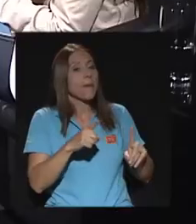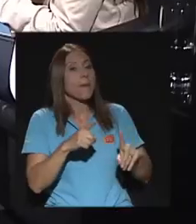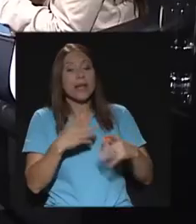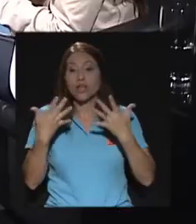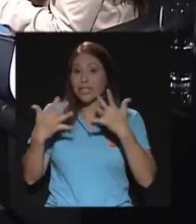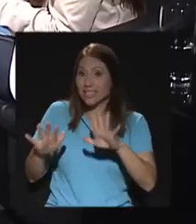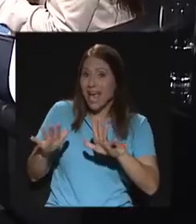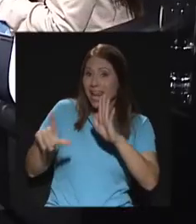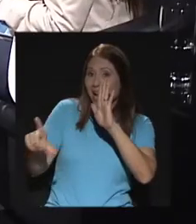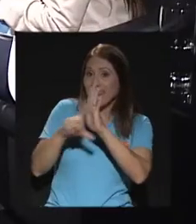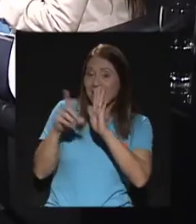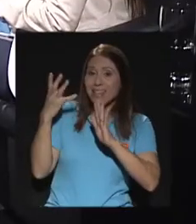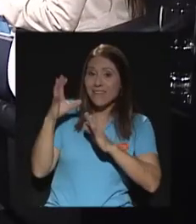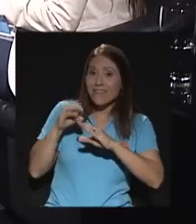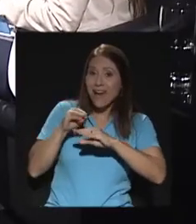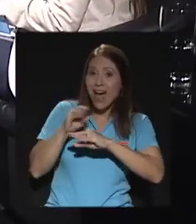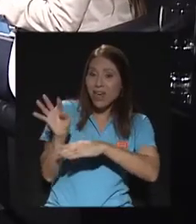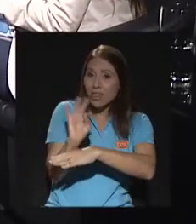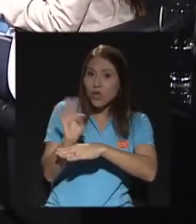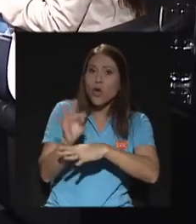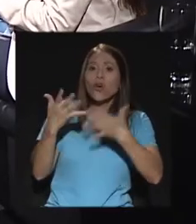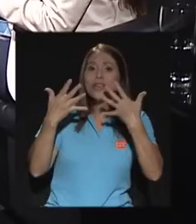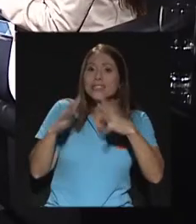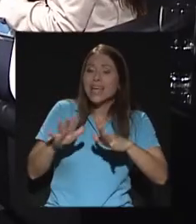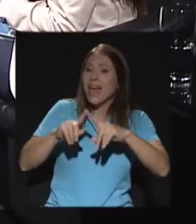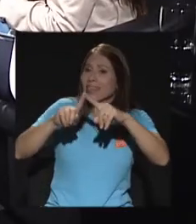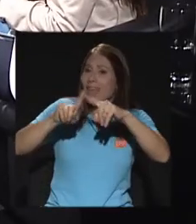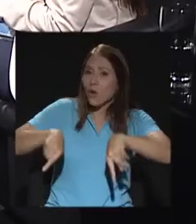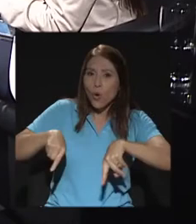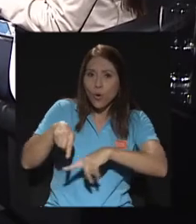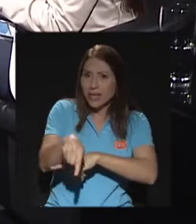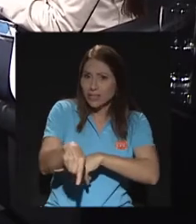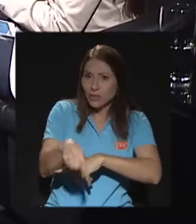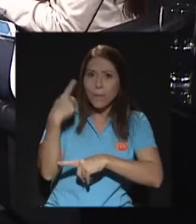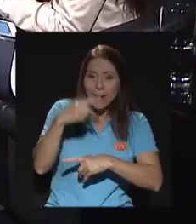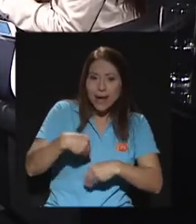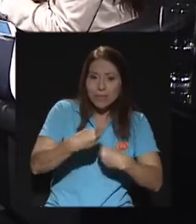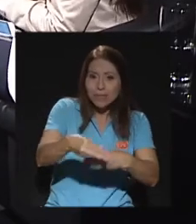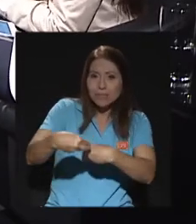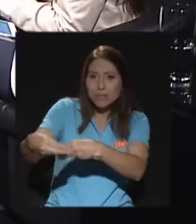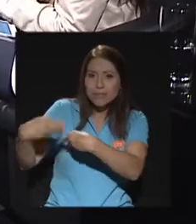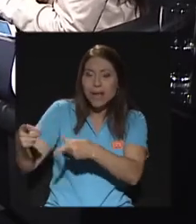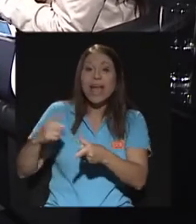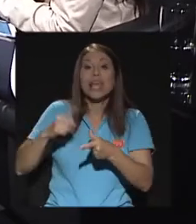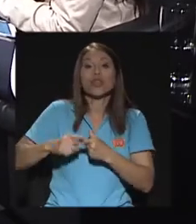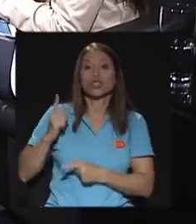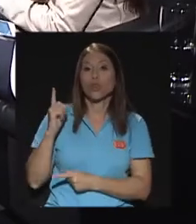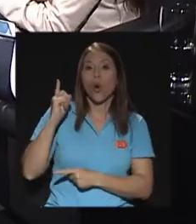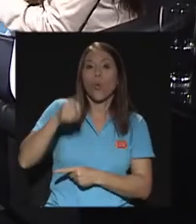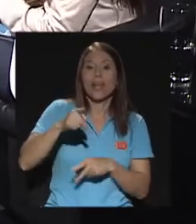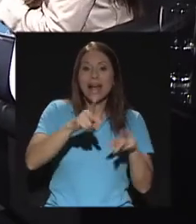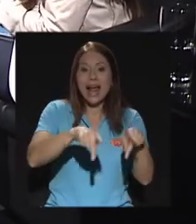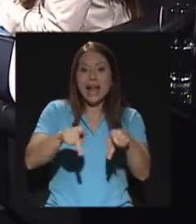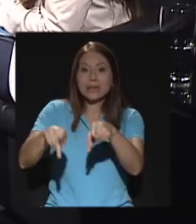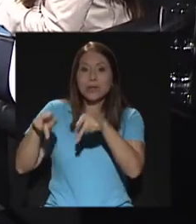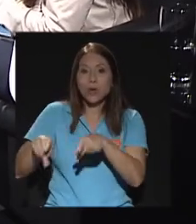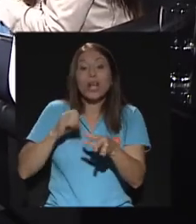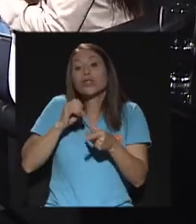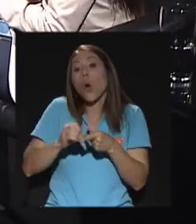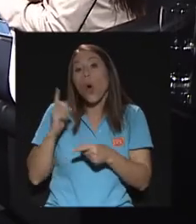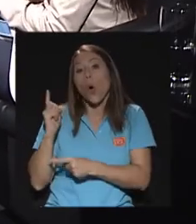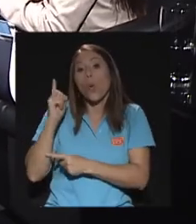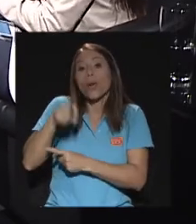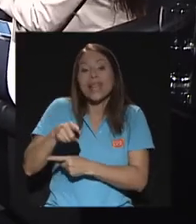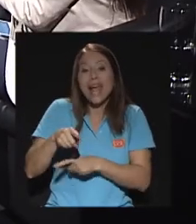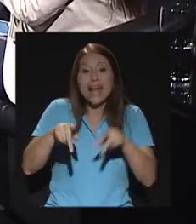régimen concesionario fue derogado de la ley de radio. Entonces nos obligarían a la ciudadanía o a quien quiera solicitar un canal de estos